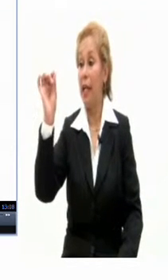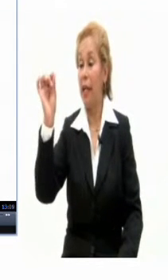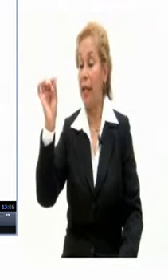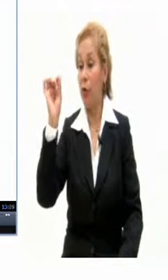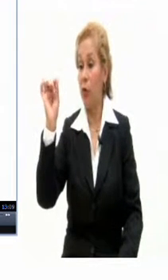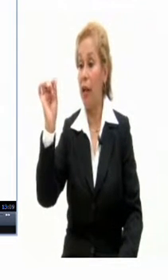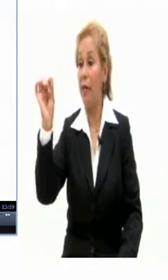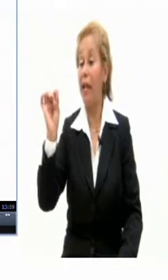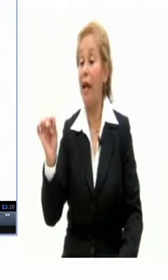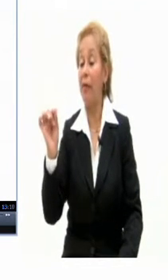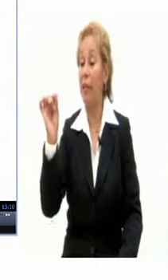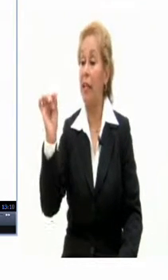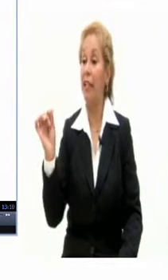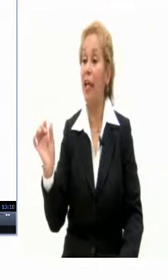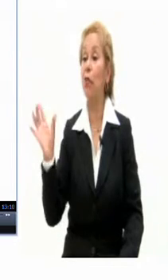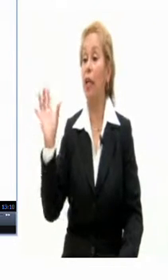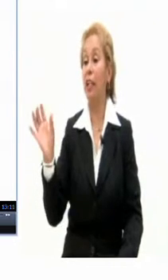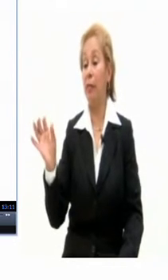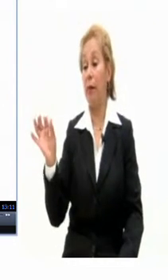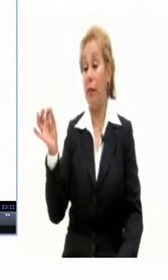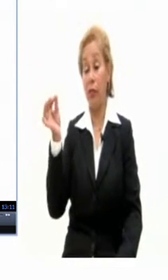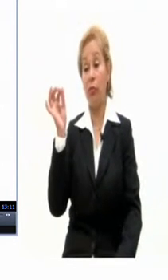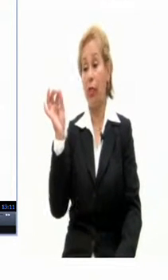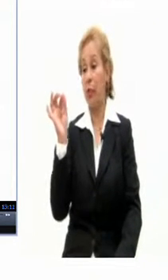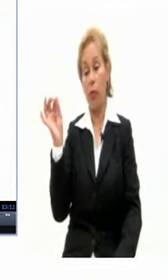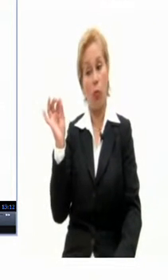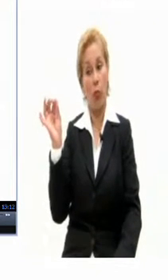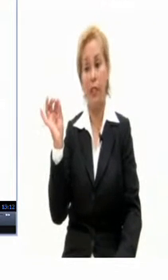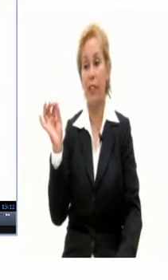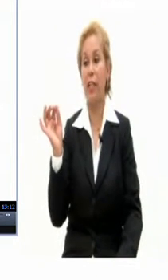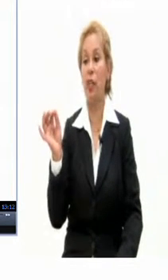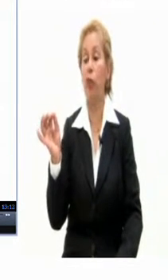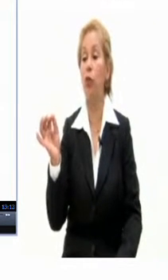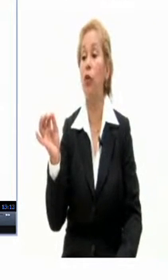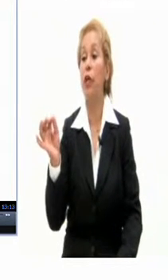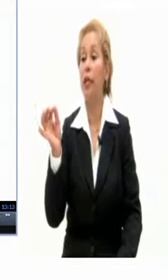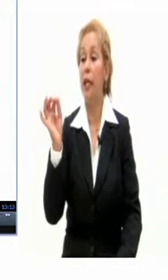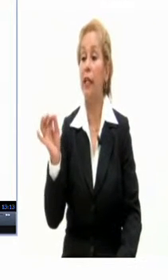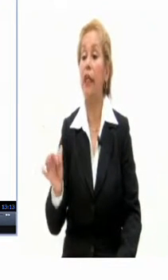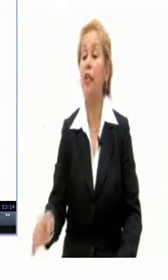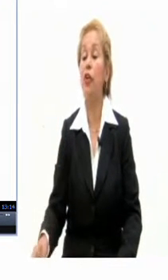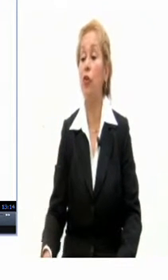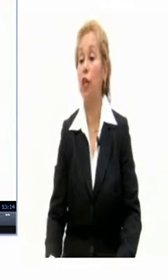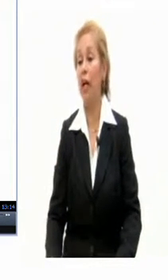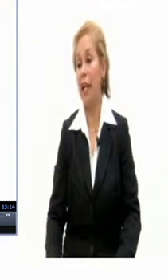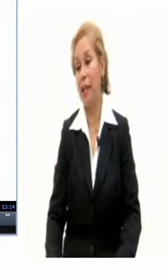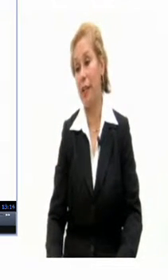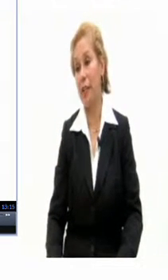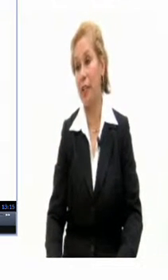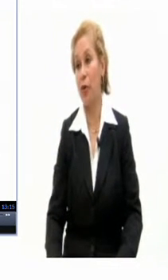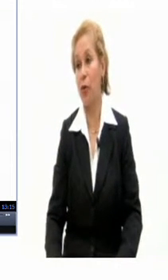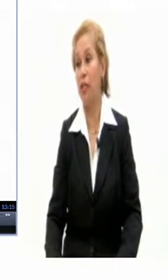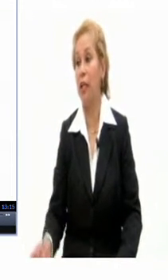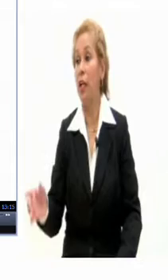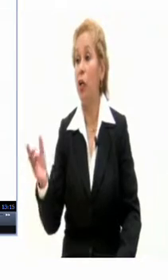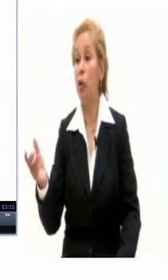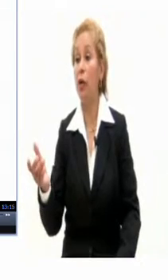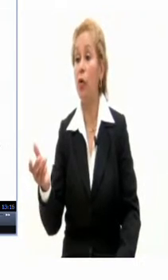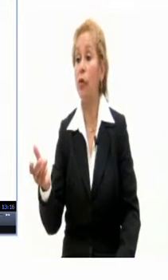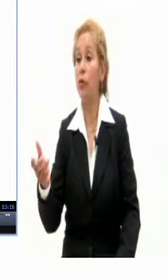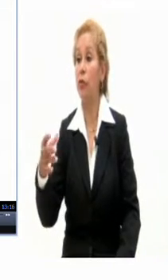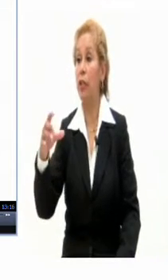superficial, ¿no?, la variable calidad educativa. Ese es un ejemplo muy sencillo, ¿no?, en relación a las